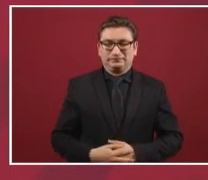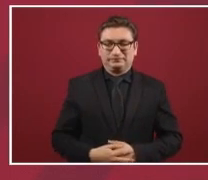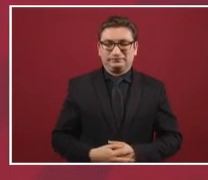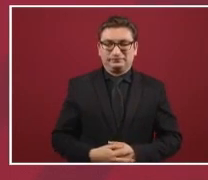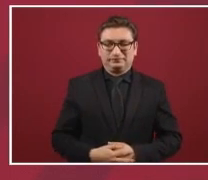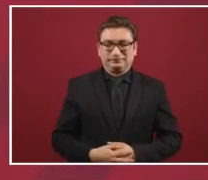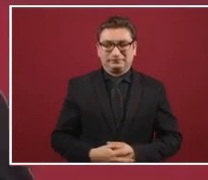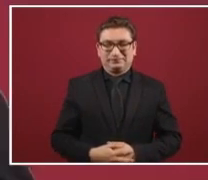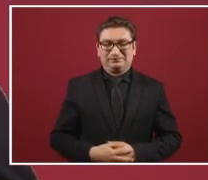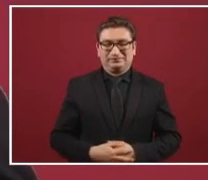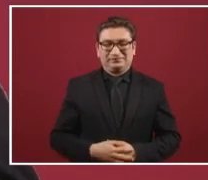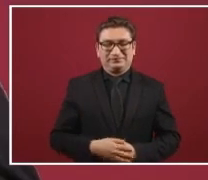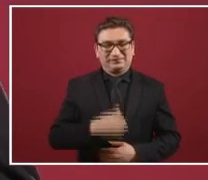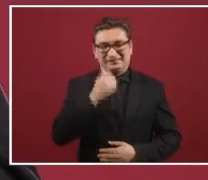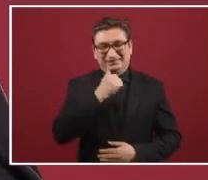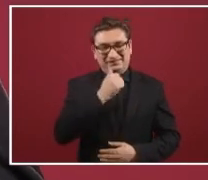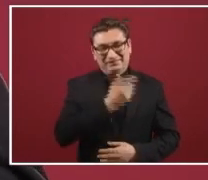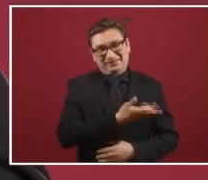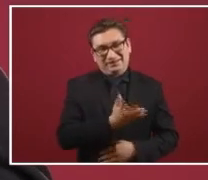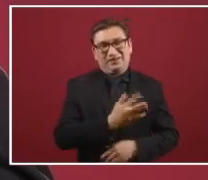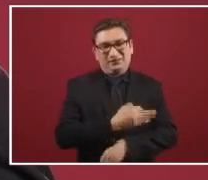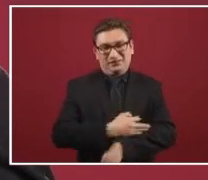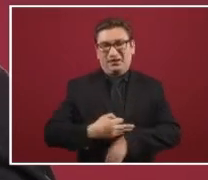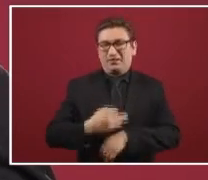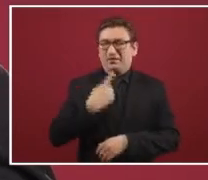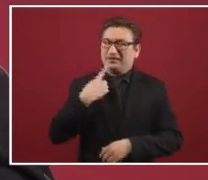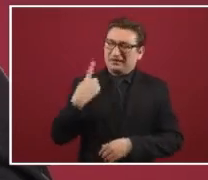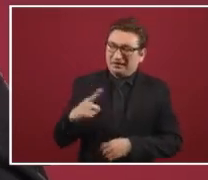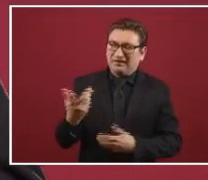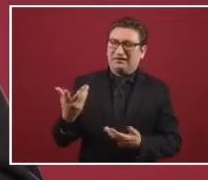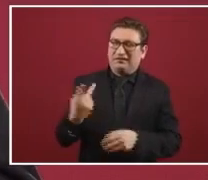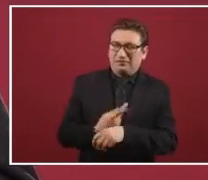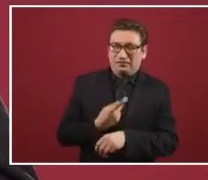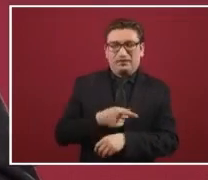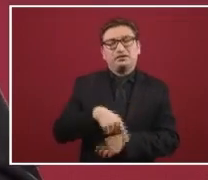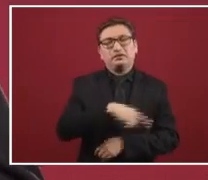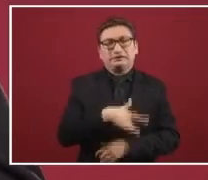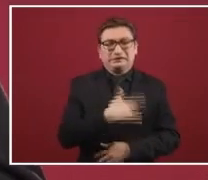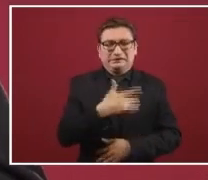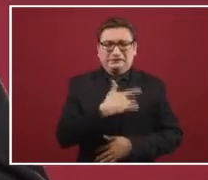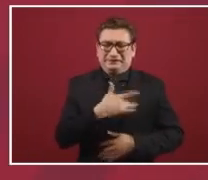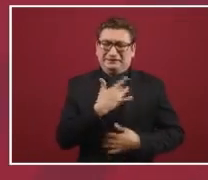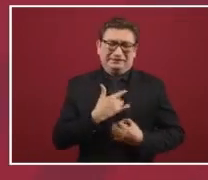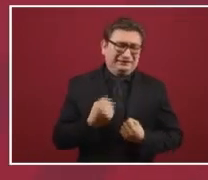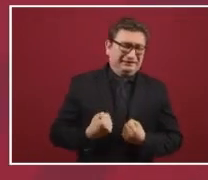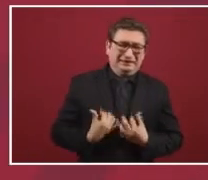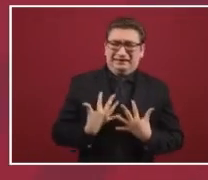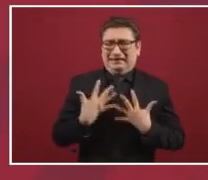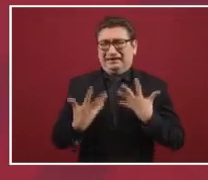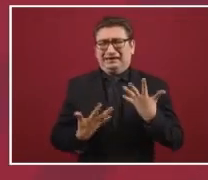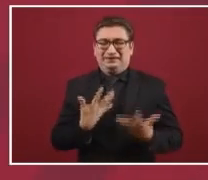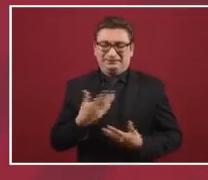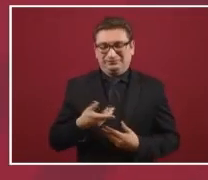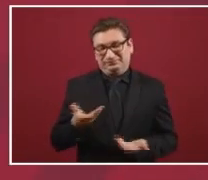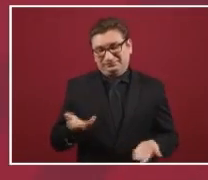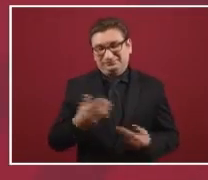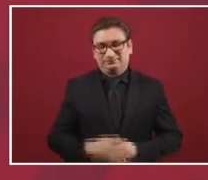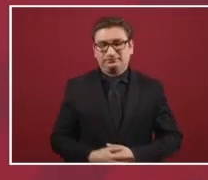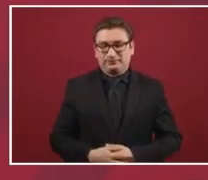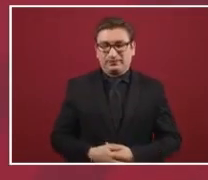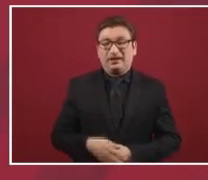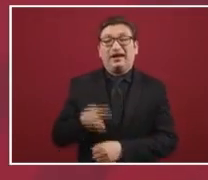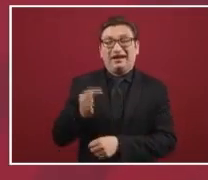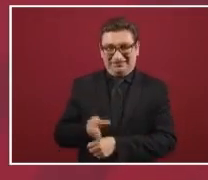pues reclamos y a veces hasta motines emocionales. ¿En este caso hay una mesa de negociación?